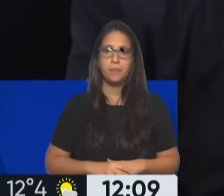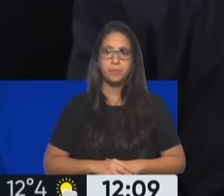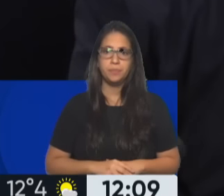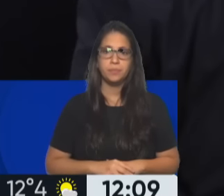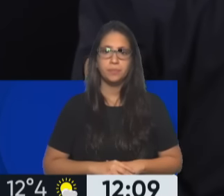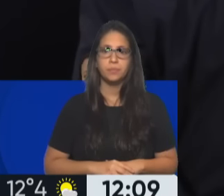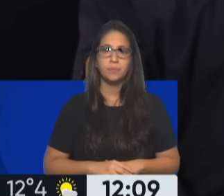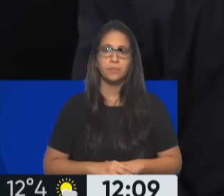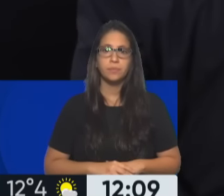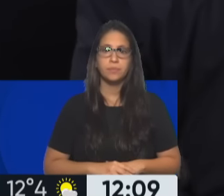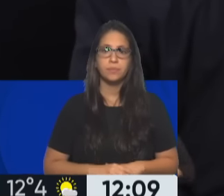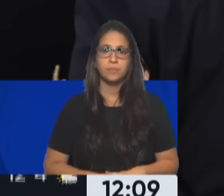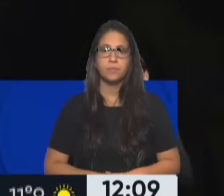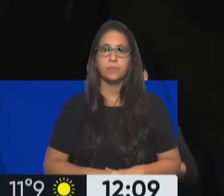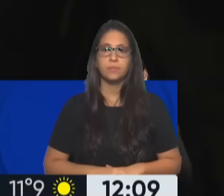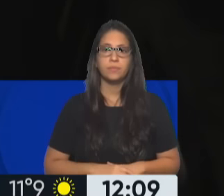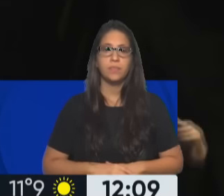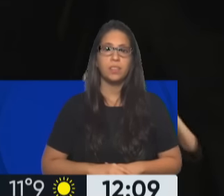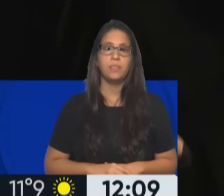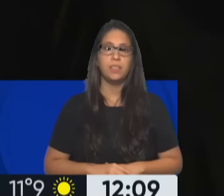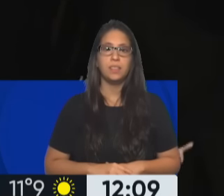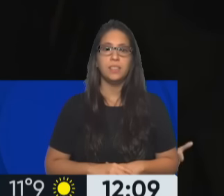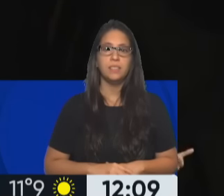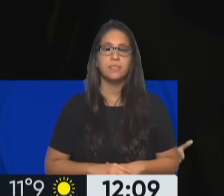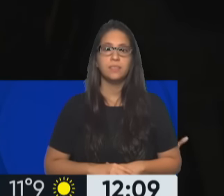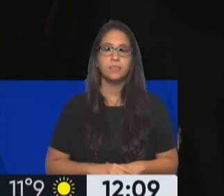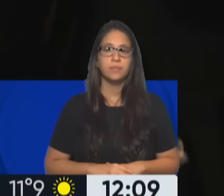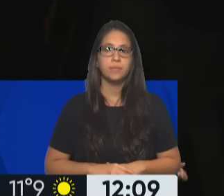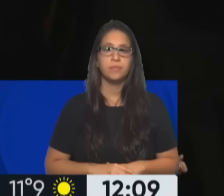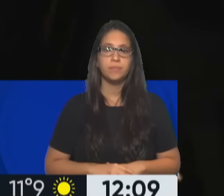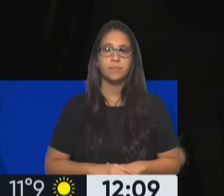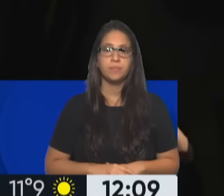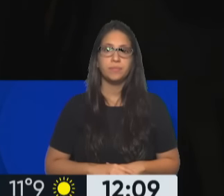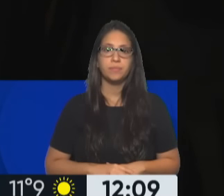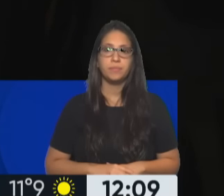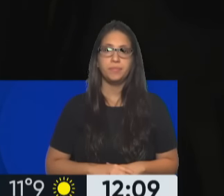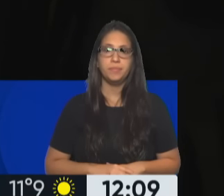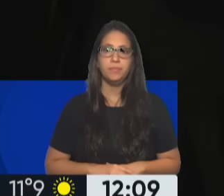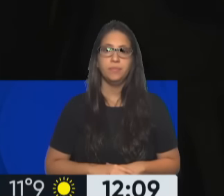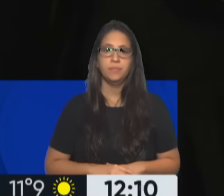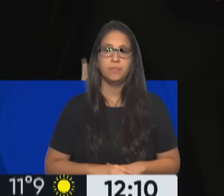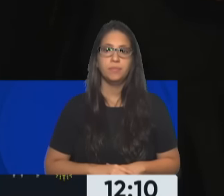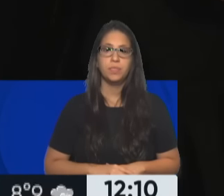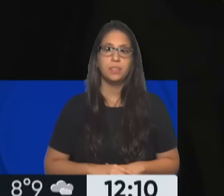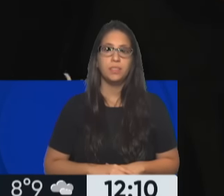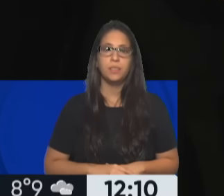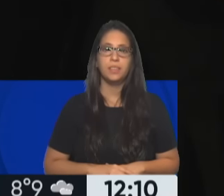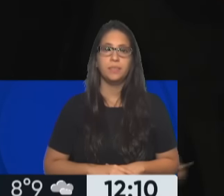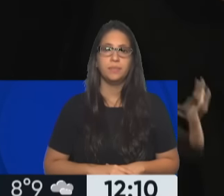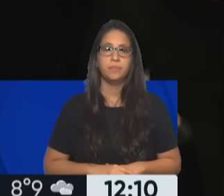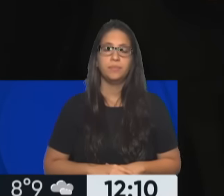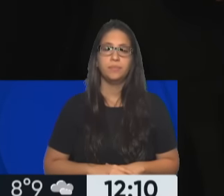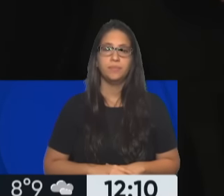las exportaciones y mejoraron los salarios, provocando esto una modernización de la